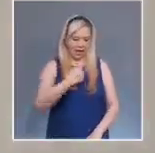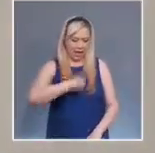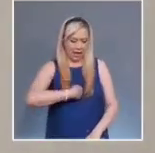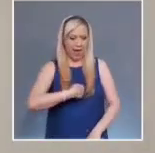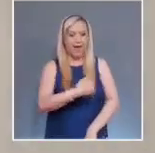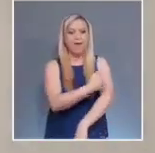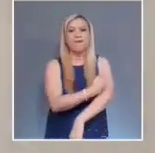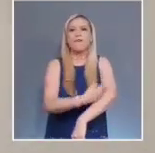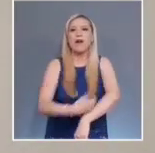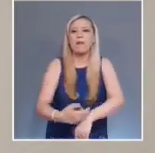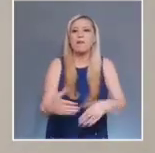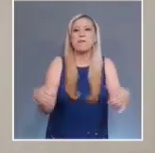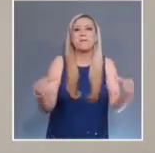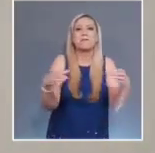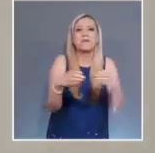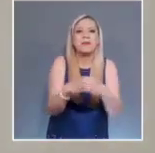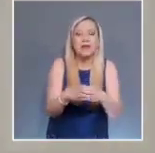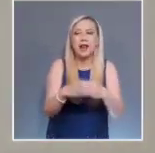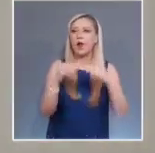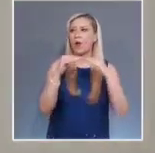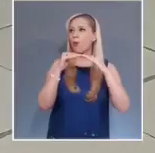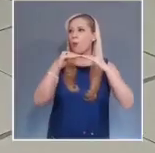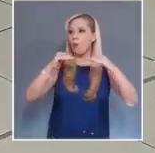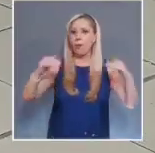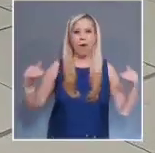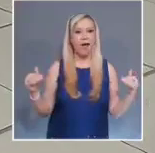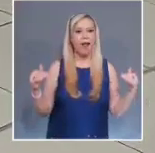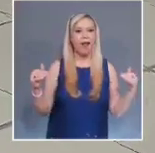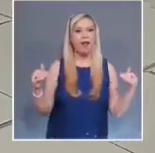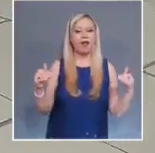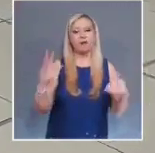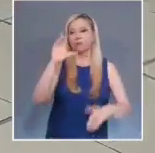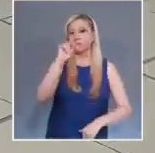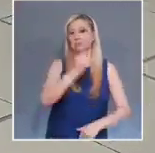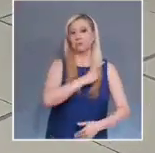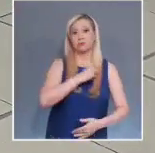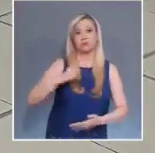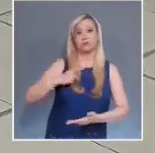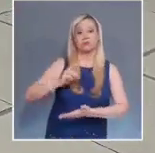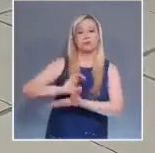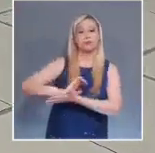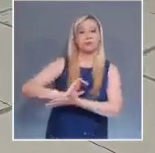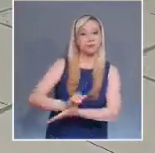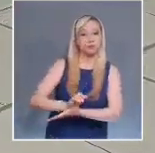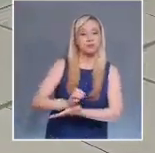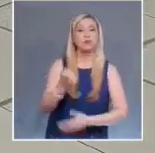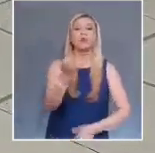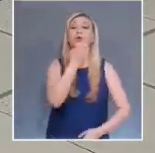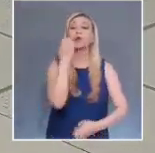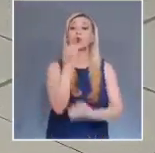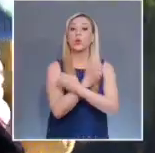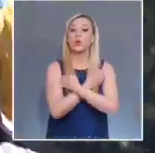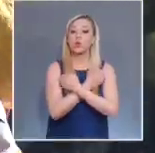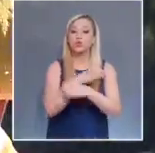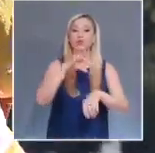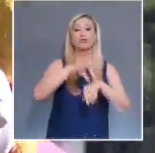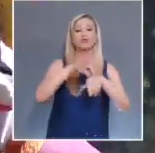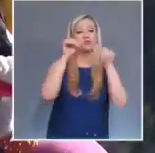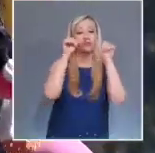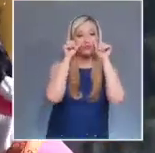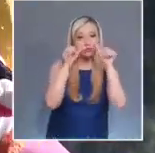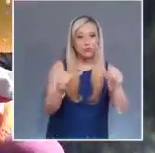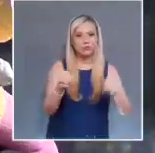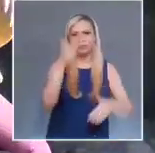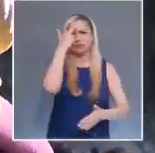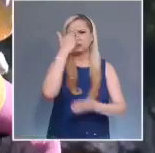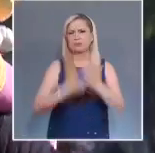igualdad sustantiva, también a la no discriminación, educación, salud, a la vida libre de violencia y a